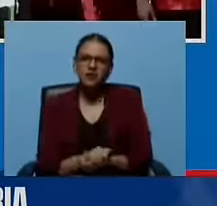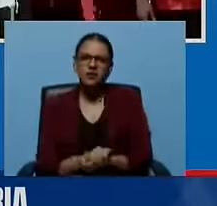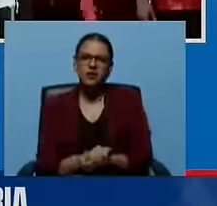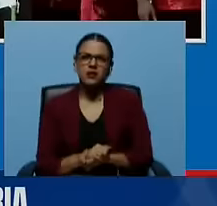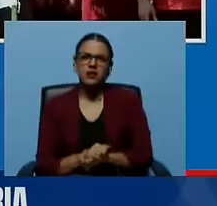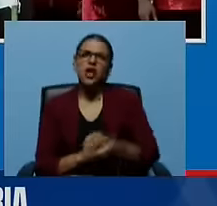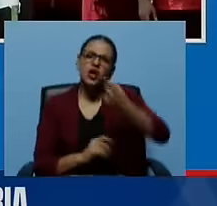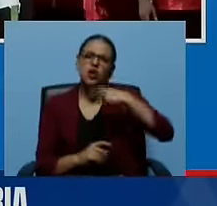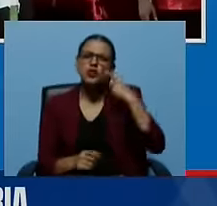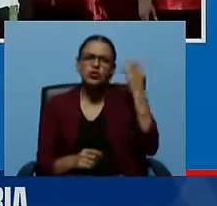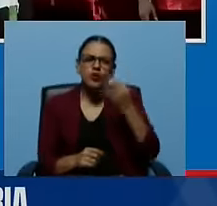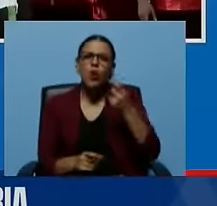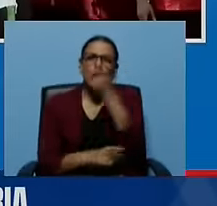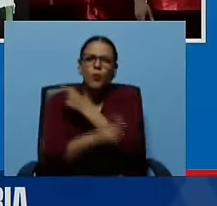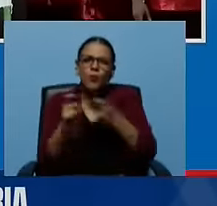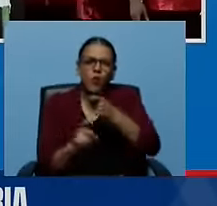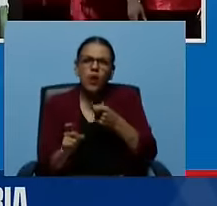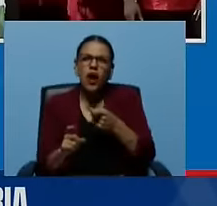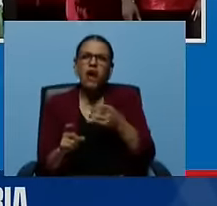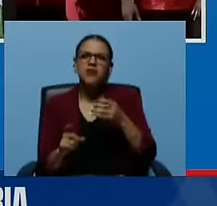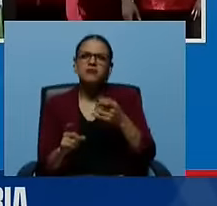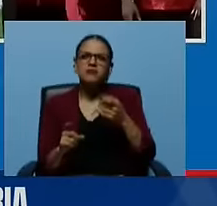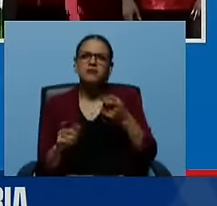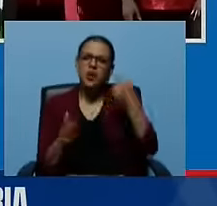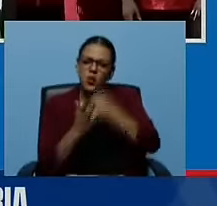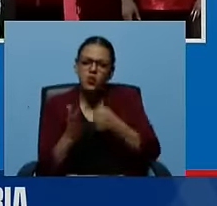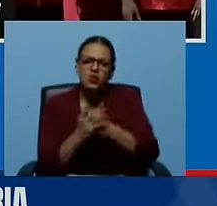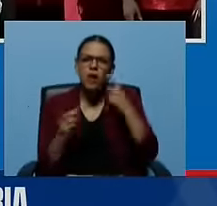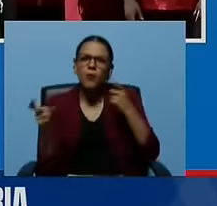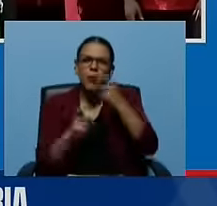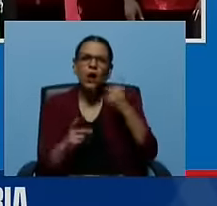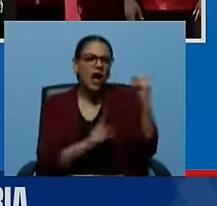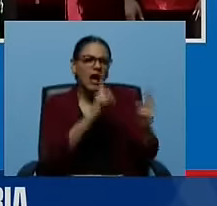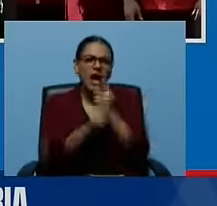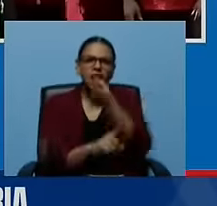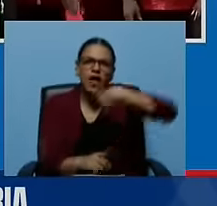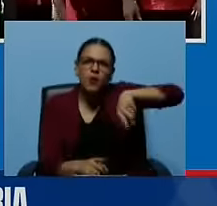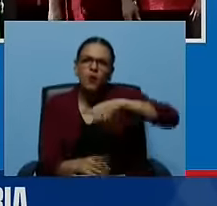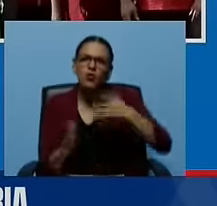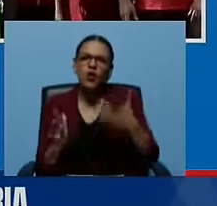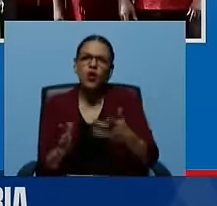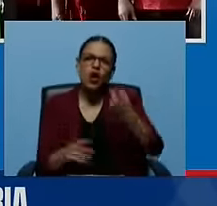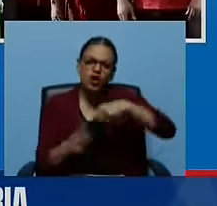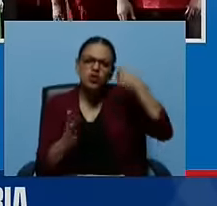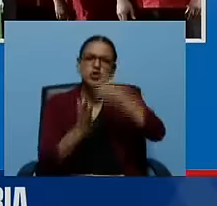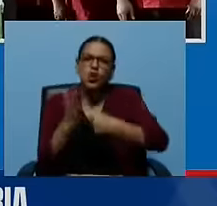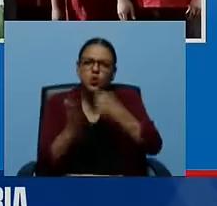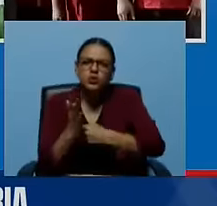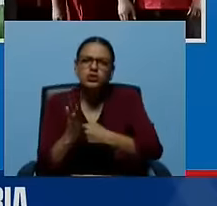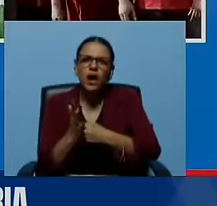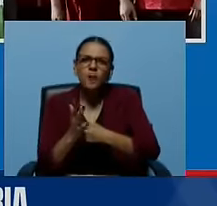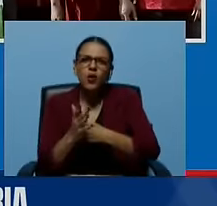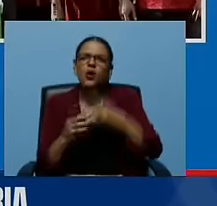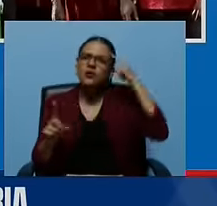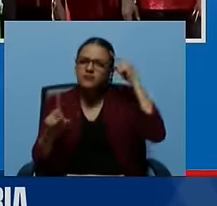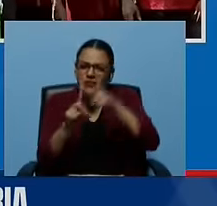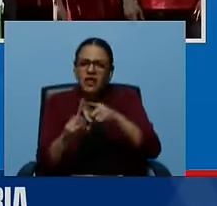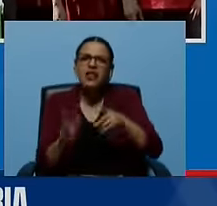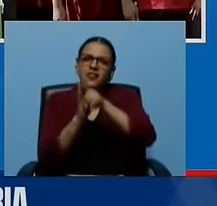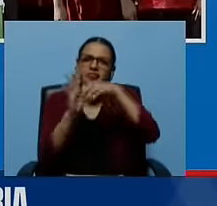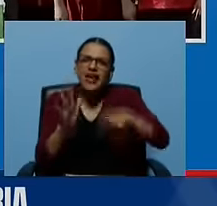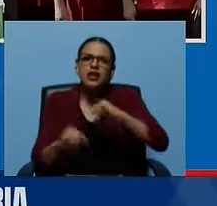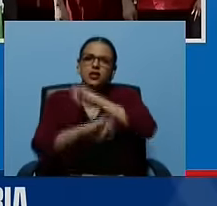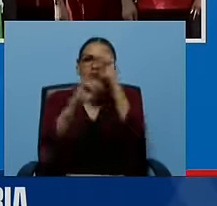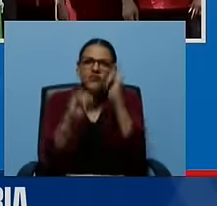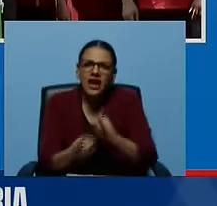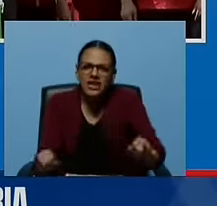¿Para qué lucha Maricela y cada uno de ustedes? Luchamos por el derecho a la